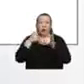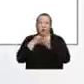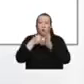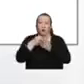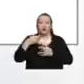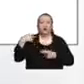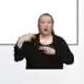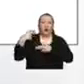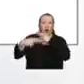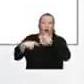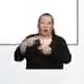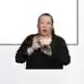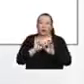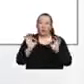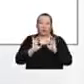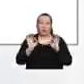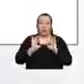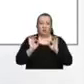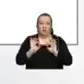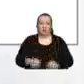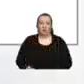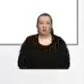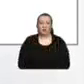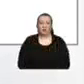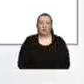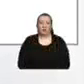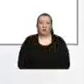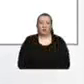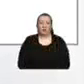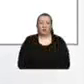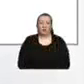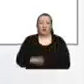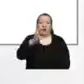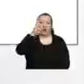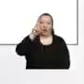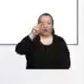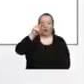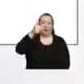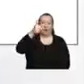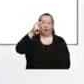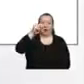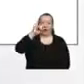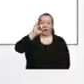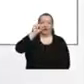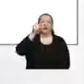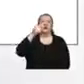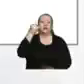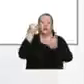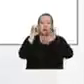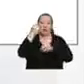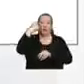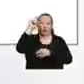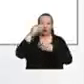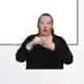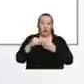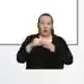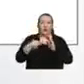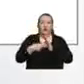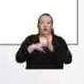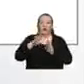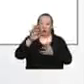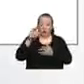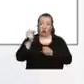manises holding que entre otras compañías tiene el ban y si van de 60 millones de dólares previsto ponerlo en su patrimonio y pagar impuestos